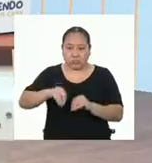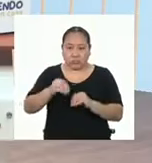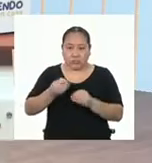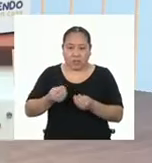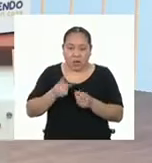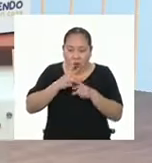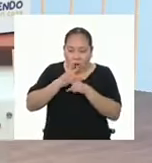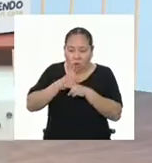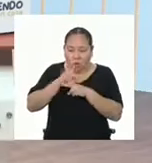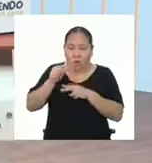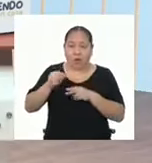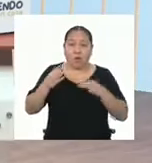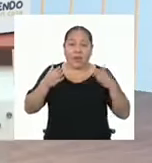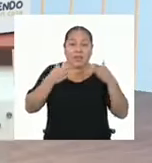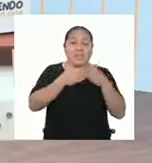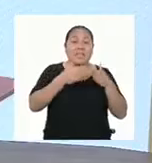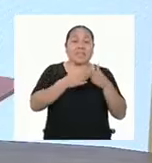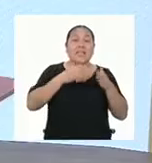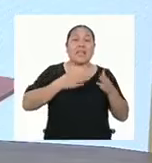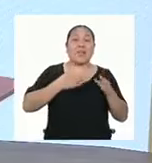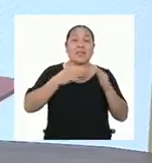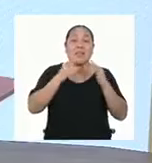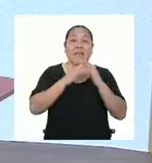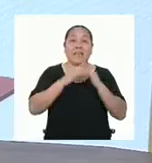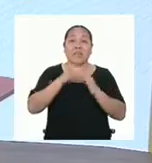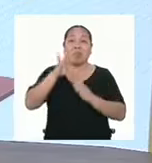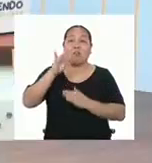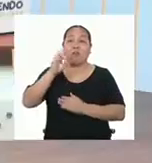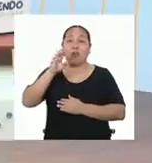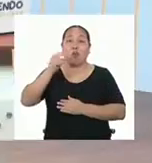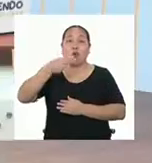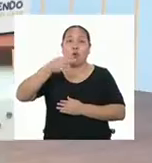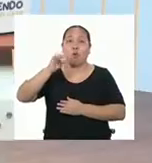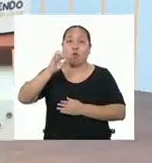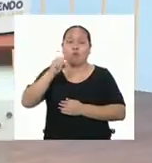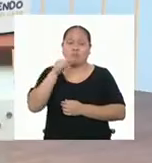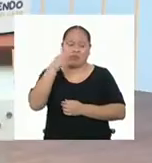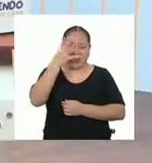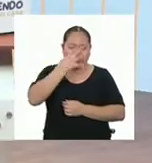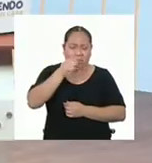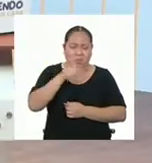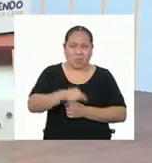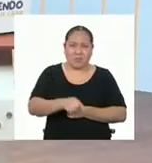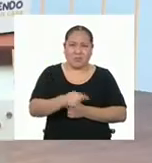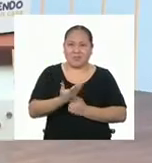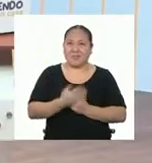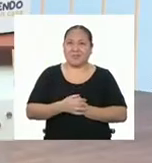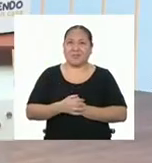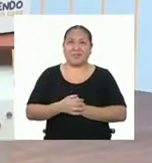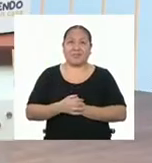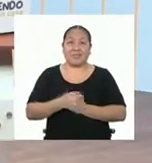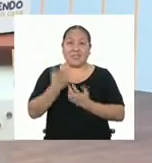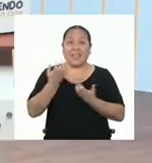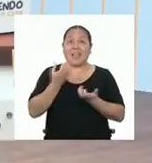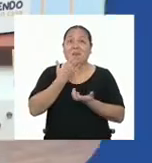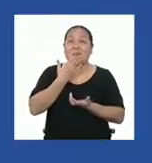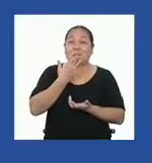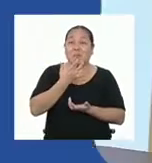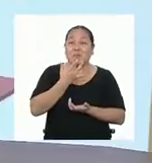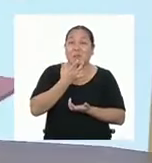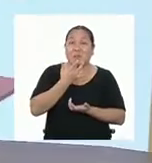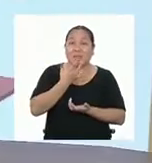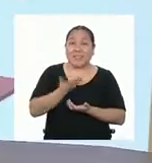ellas En una esquina de mi casa hice un pequeño bioguerto Y miren qué hermosos y deliciosos resultados ¿Quieren probar una?